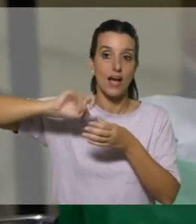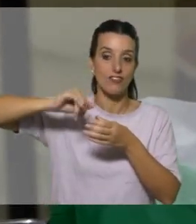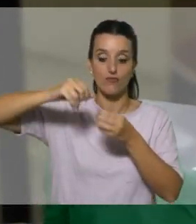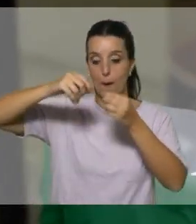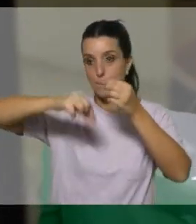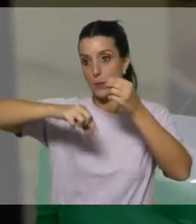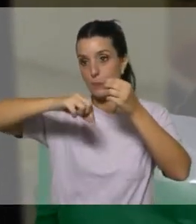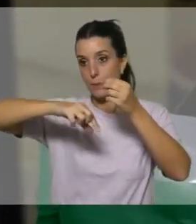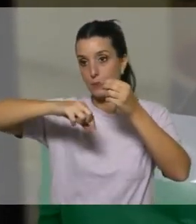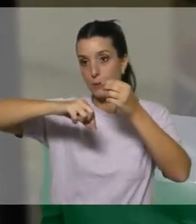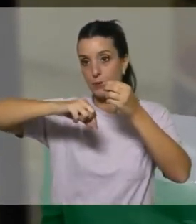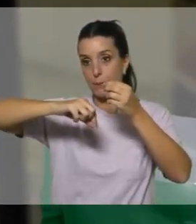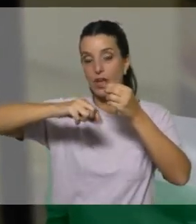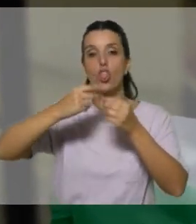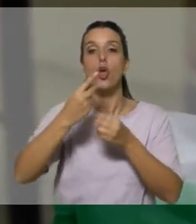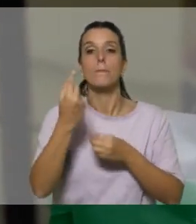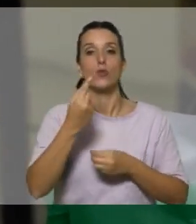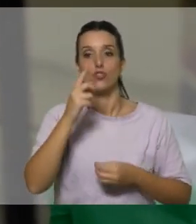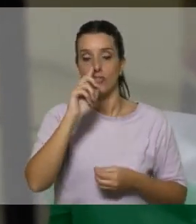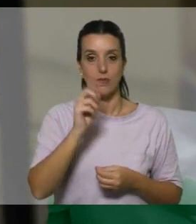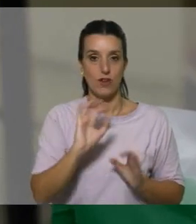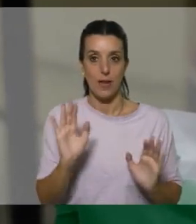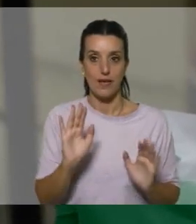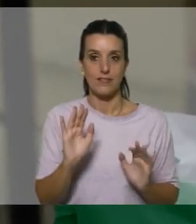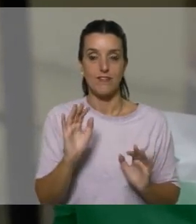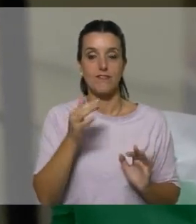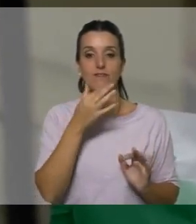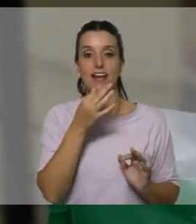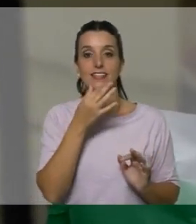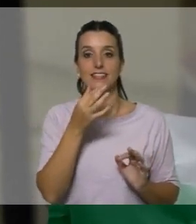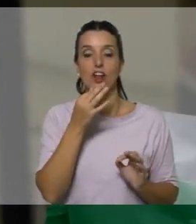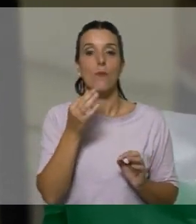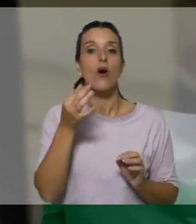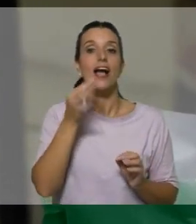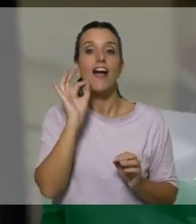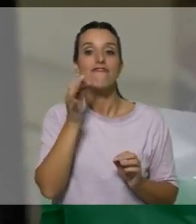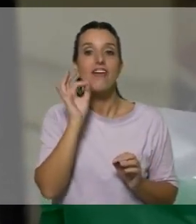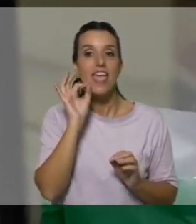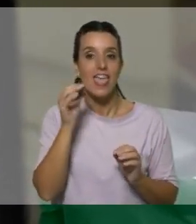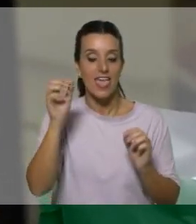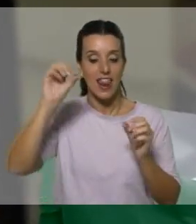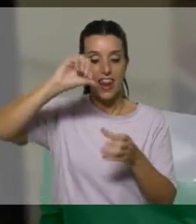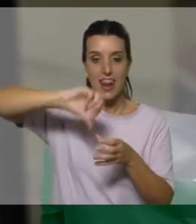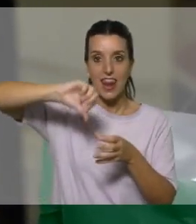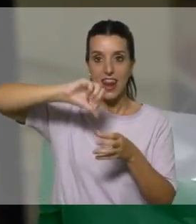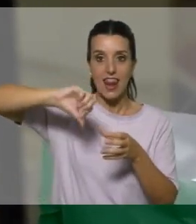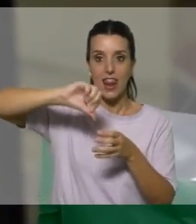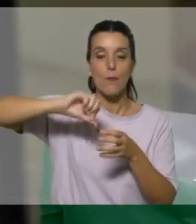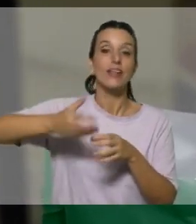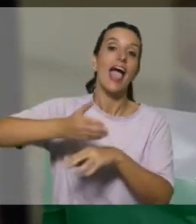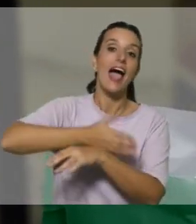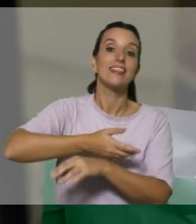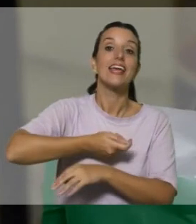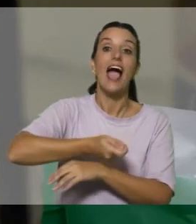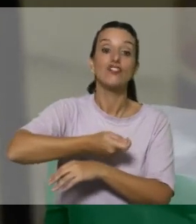En 2 minutos lo vas a tener. Primero lo que hacemos es como, para decirlo más fácil, desgasificar el café. Porque cuando Nati nos tuesta el café, lo